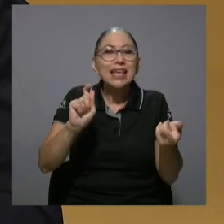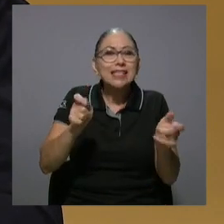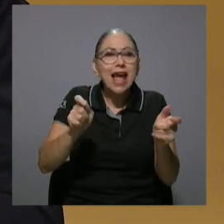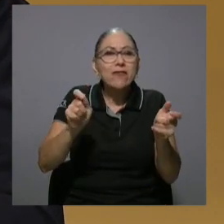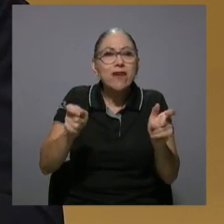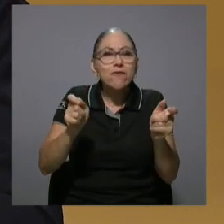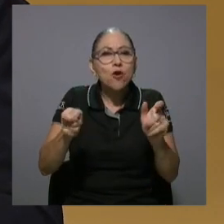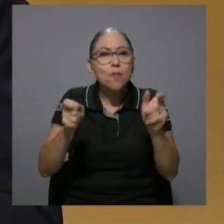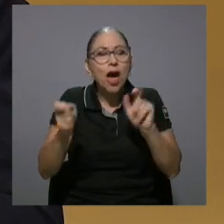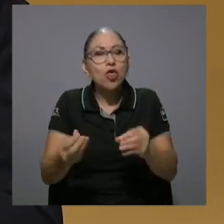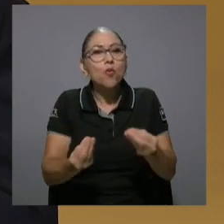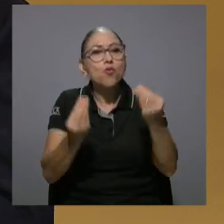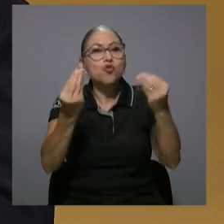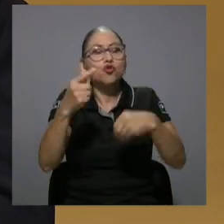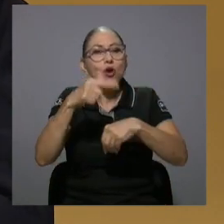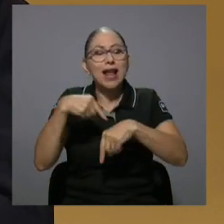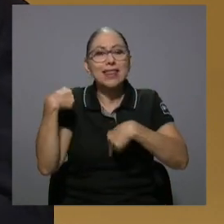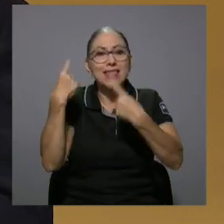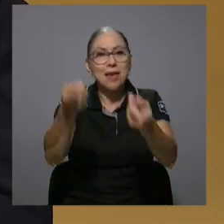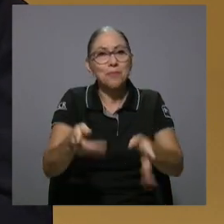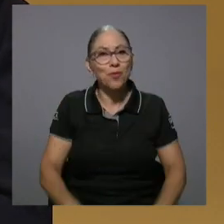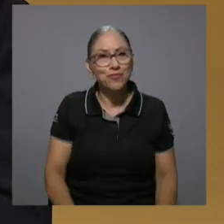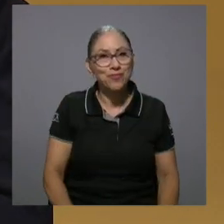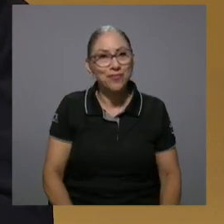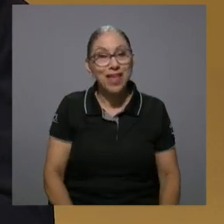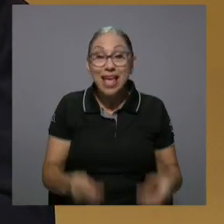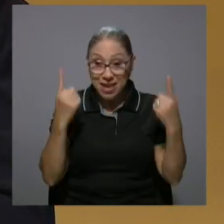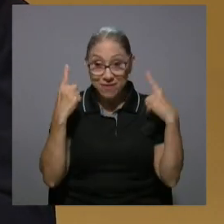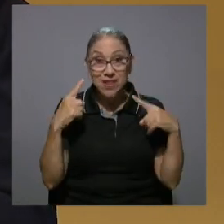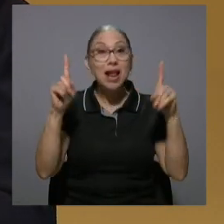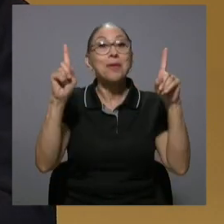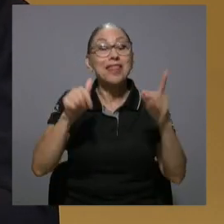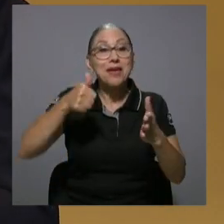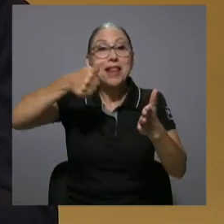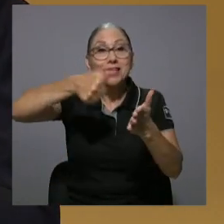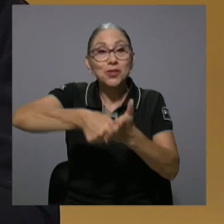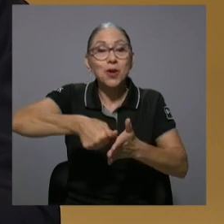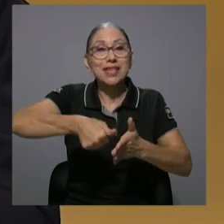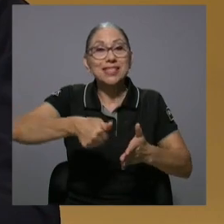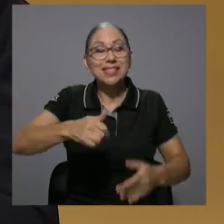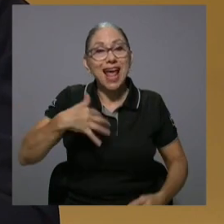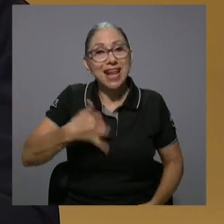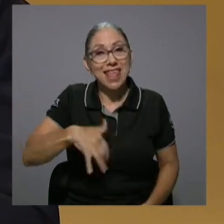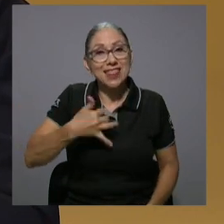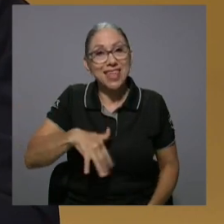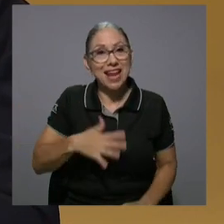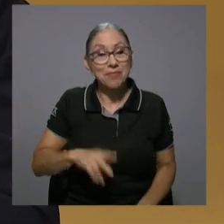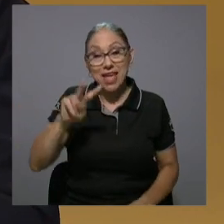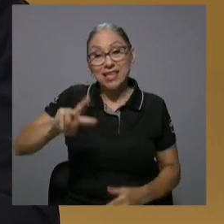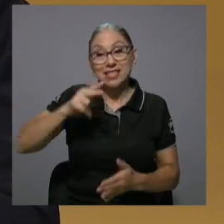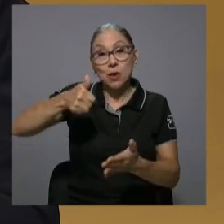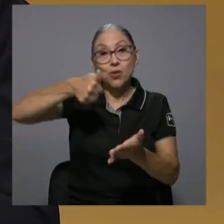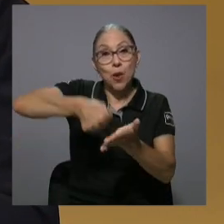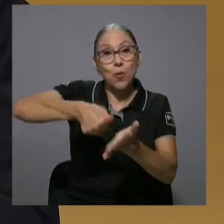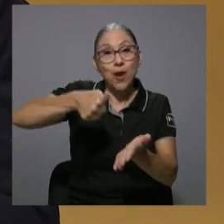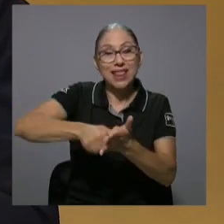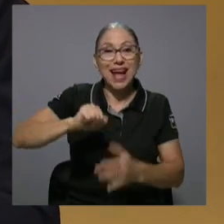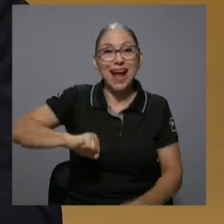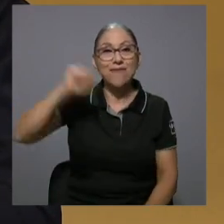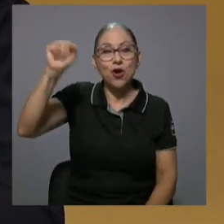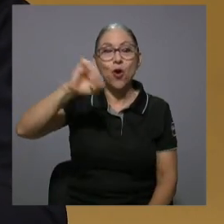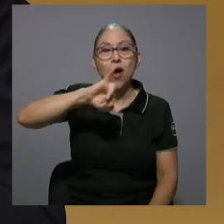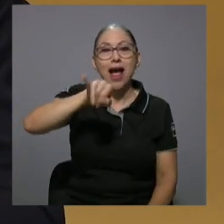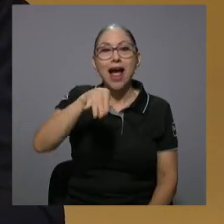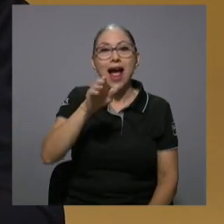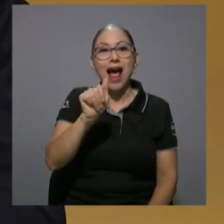largo del tiempo. Y finalmente vinieron las elecciones de Argentina, en las cuales en la segunda vuelta pues ganó Javier Milei,